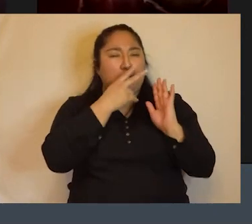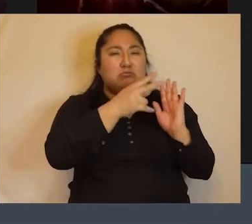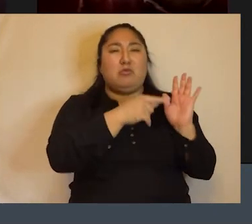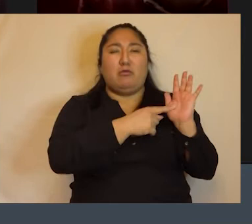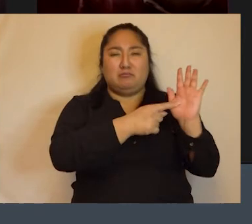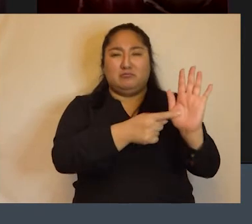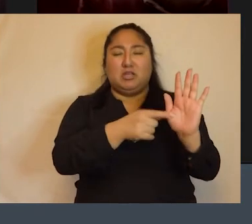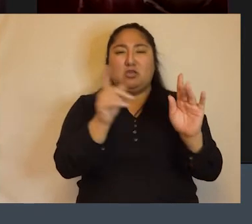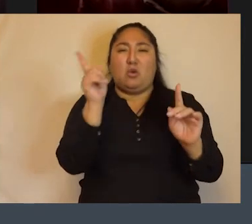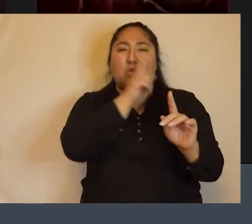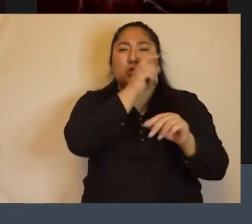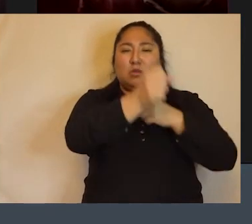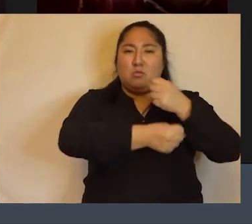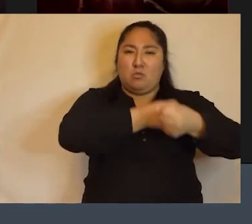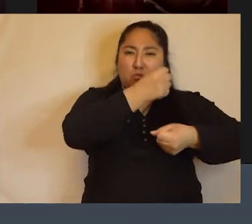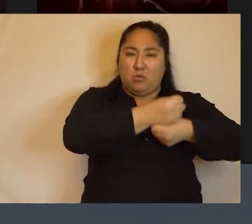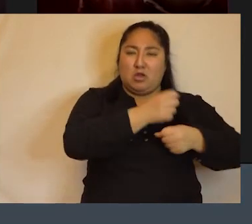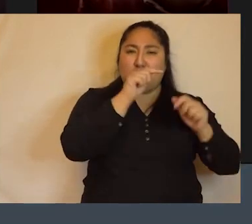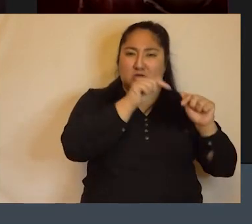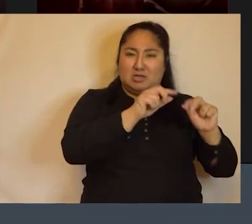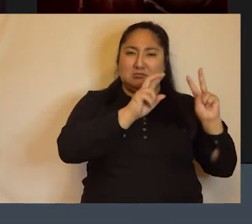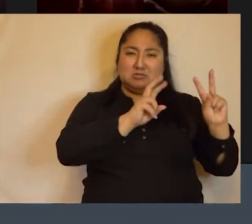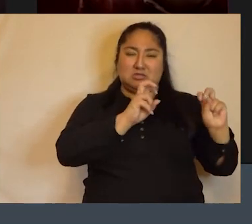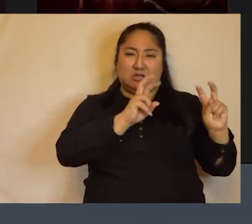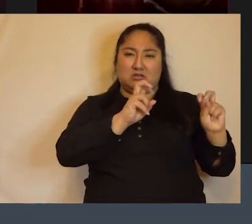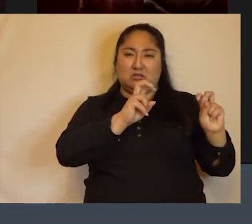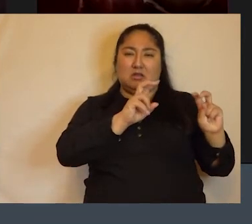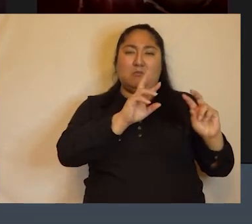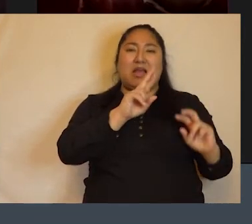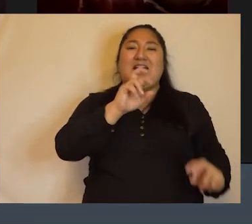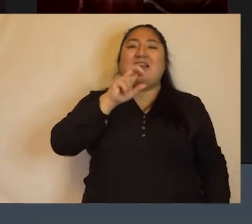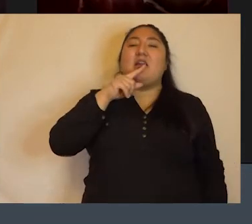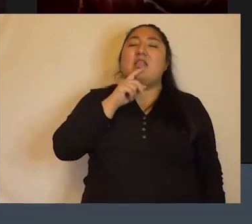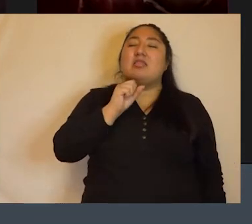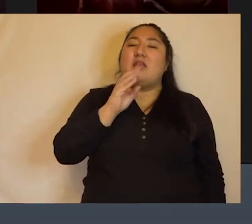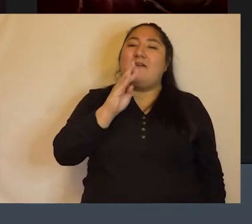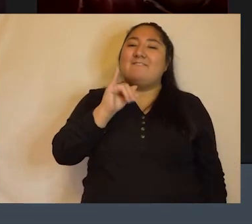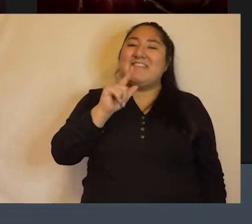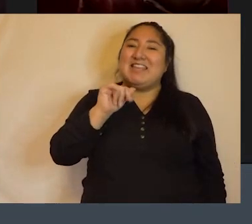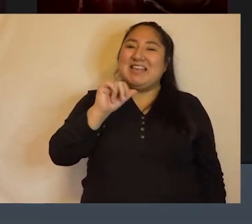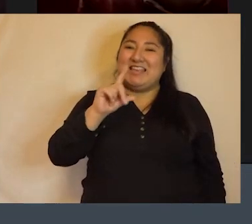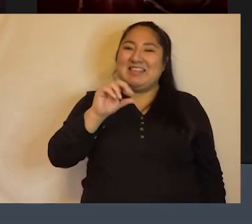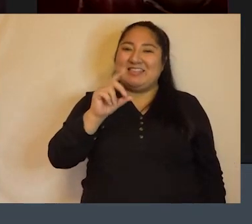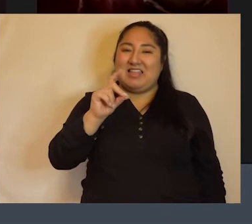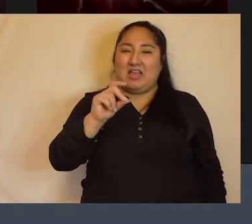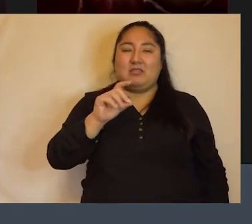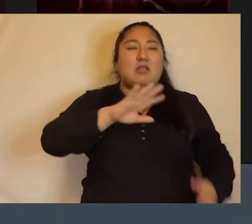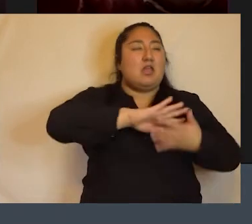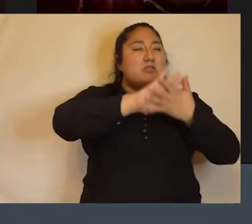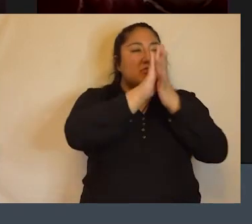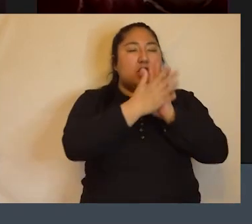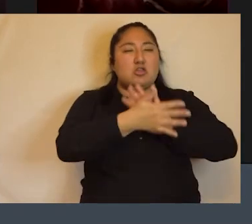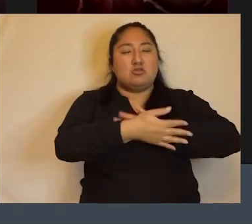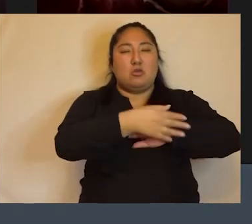visto del último año. En ese rango están más o menos las rentabilidades anualizadas de todos los